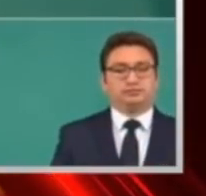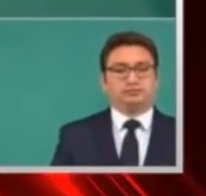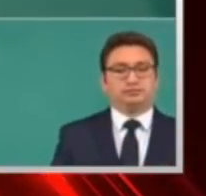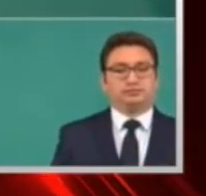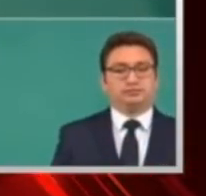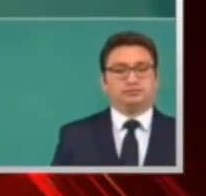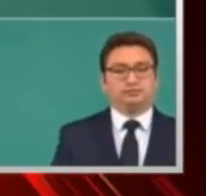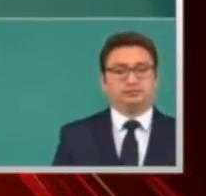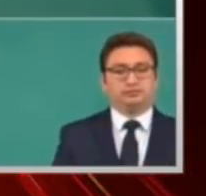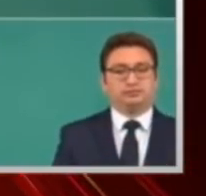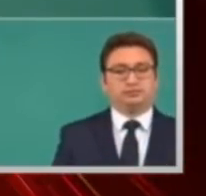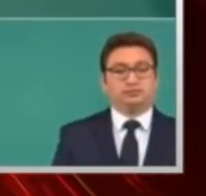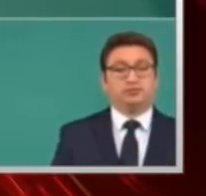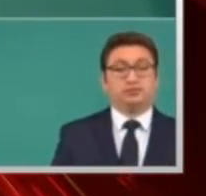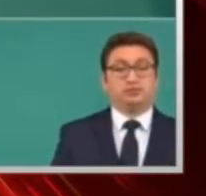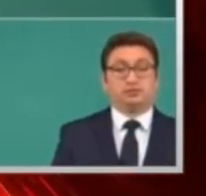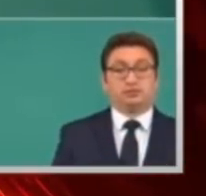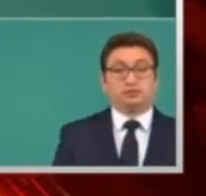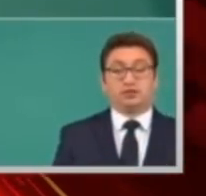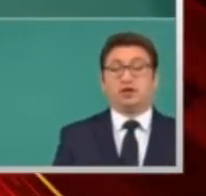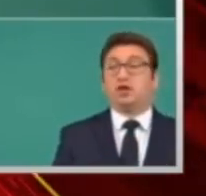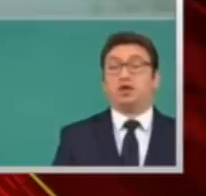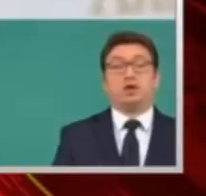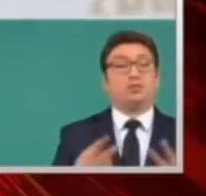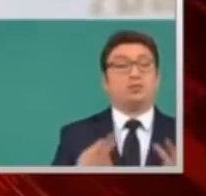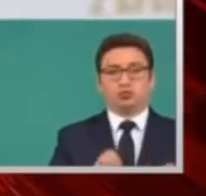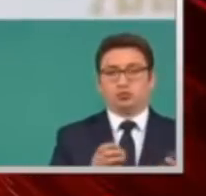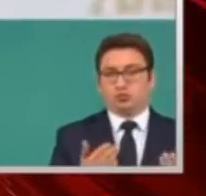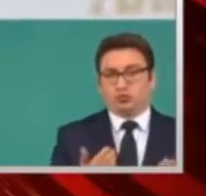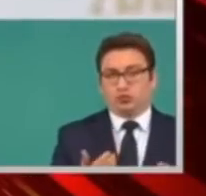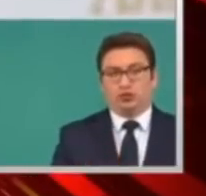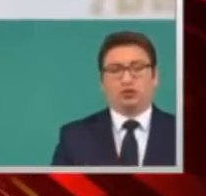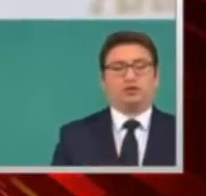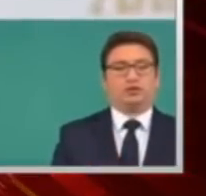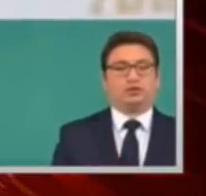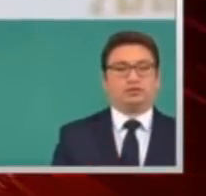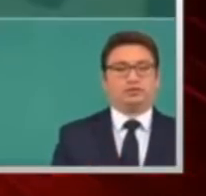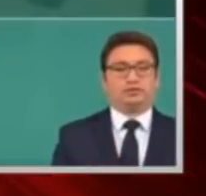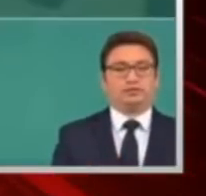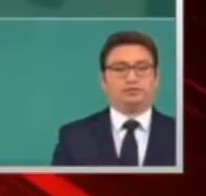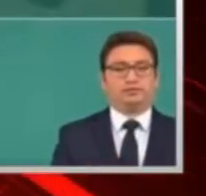y no hay persecución política para nadie no